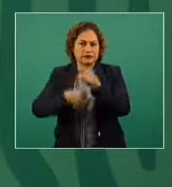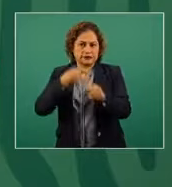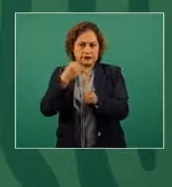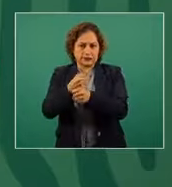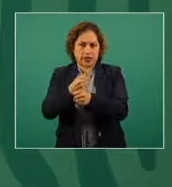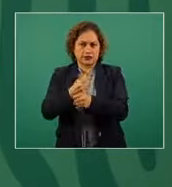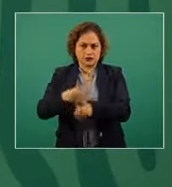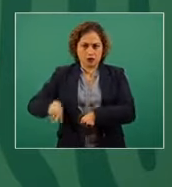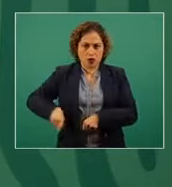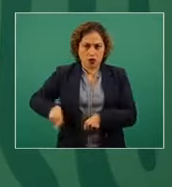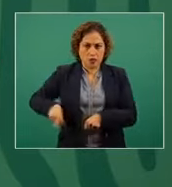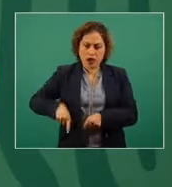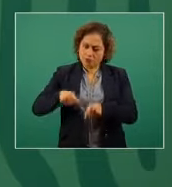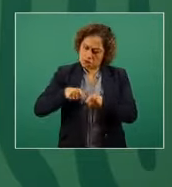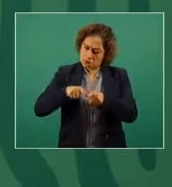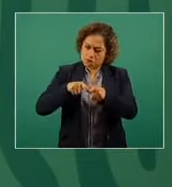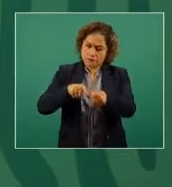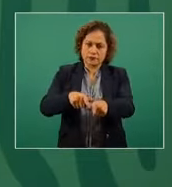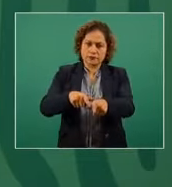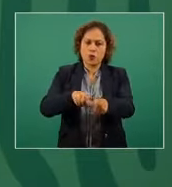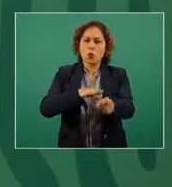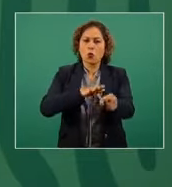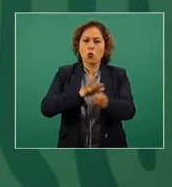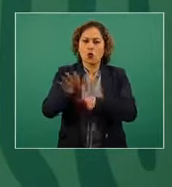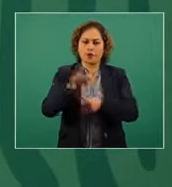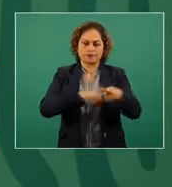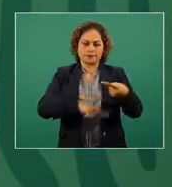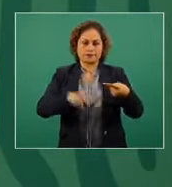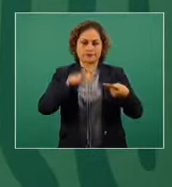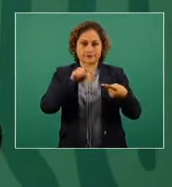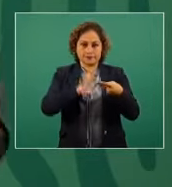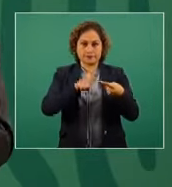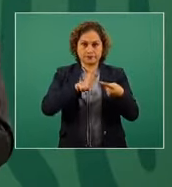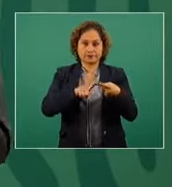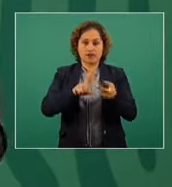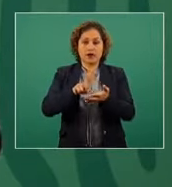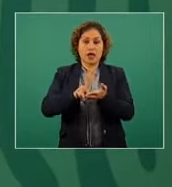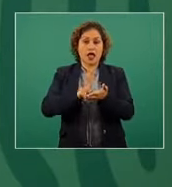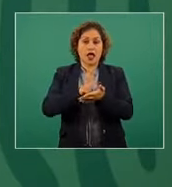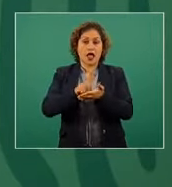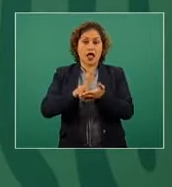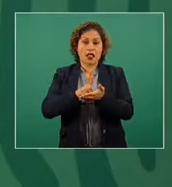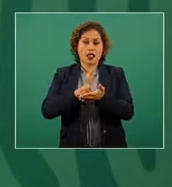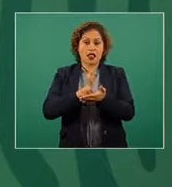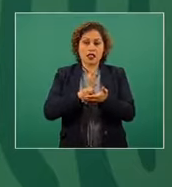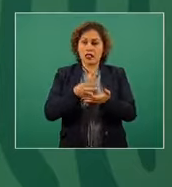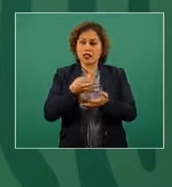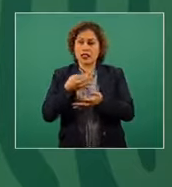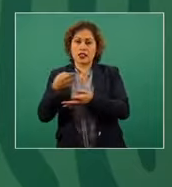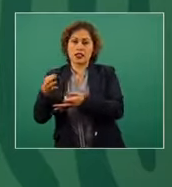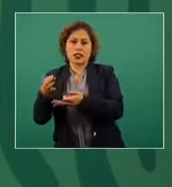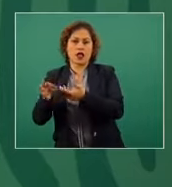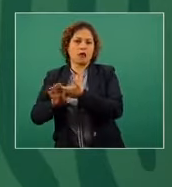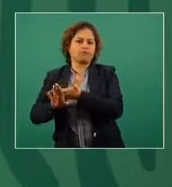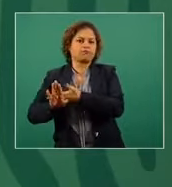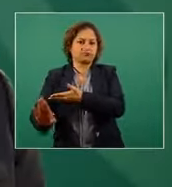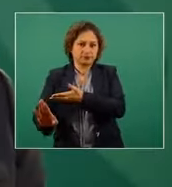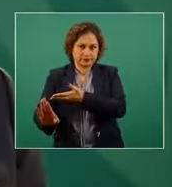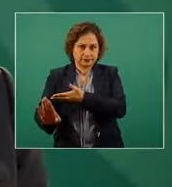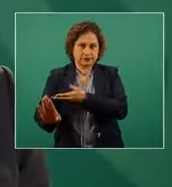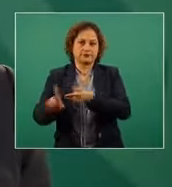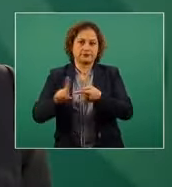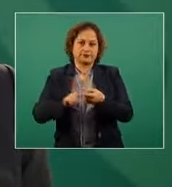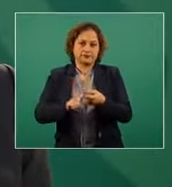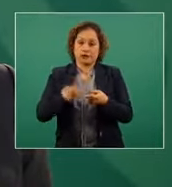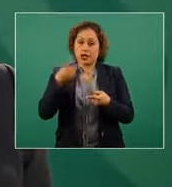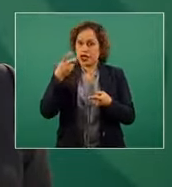Una es la campaña en contra de las adicciones, porque